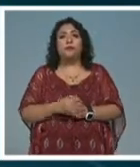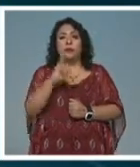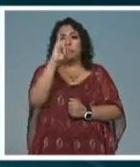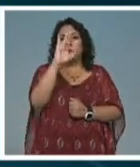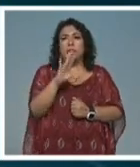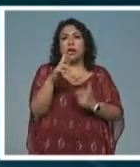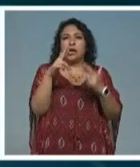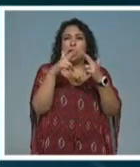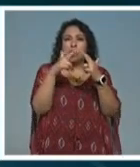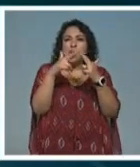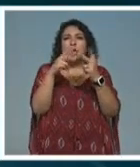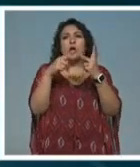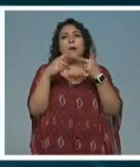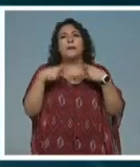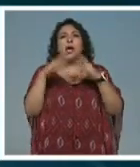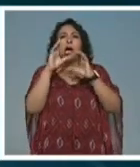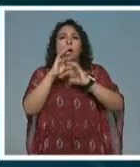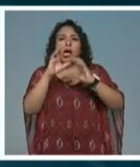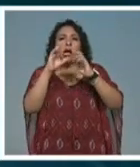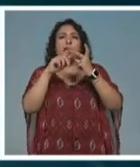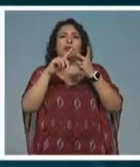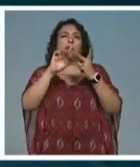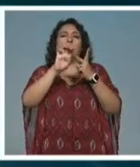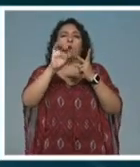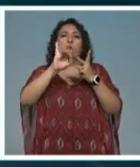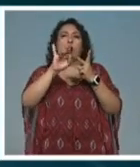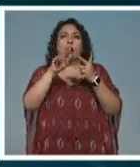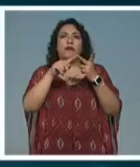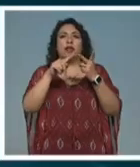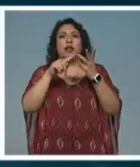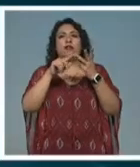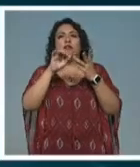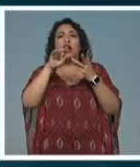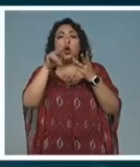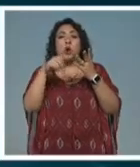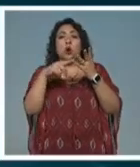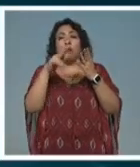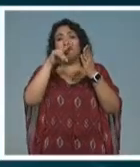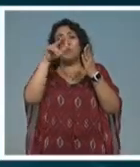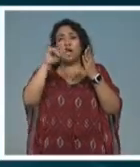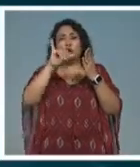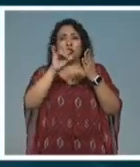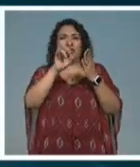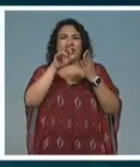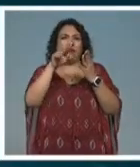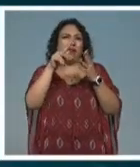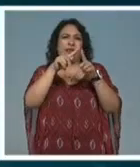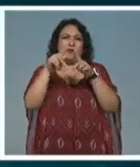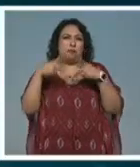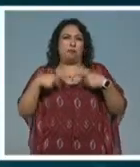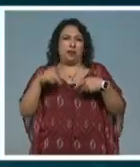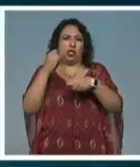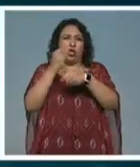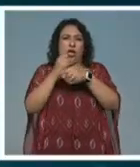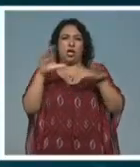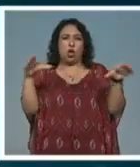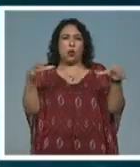Imágenes religiosas, cantantes populares como Juan Gabriel, Fangoria, creadores como José Rivera y otros personajes de la